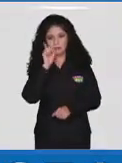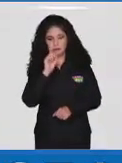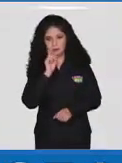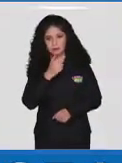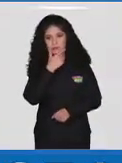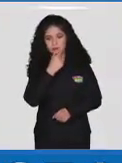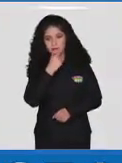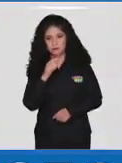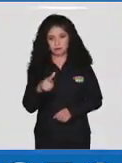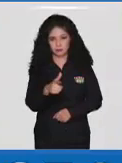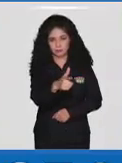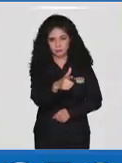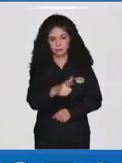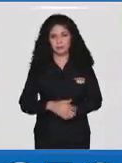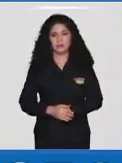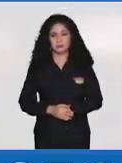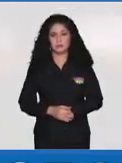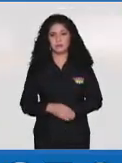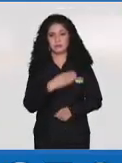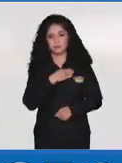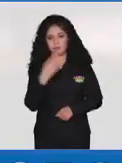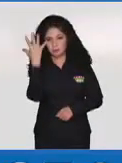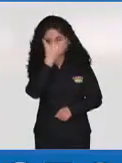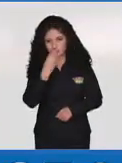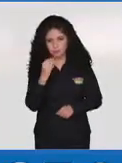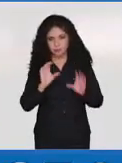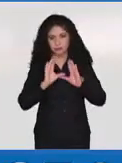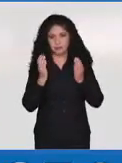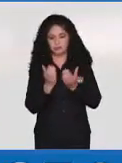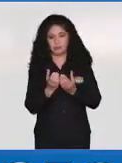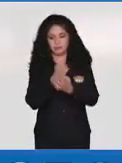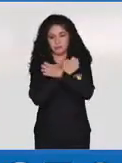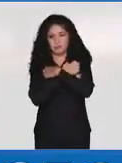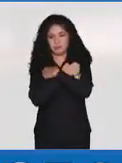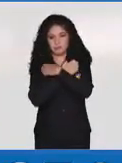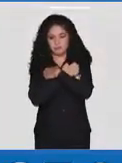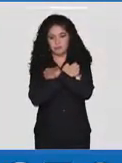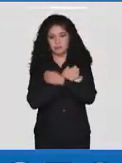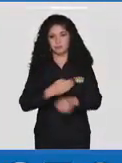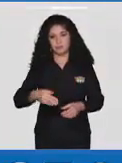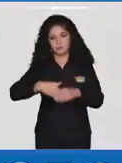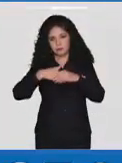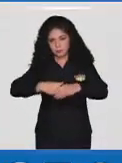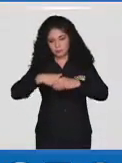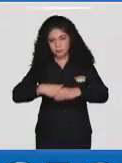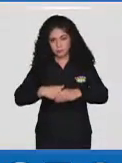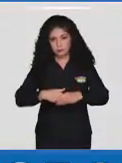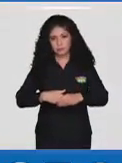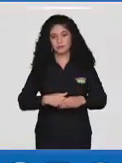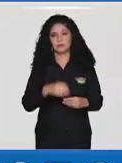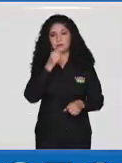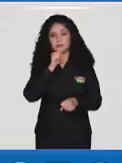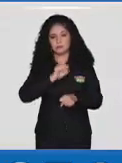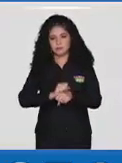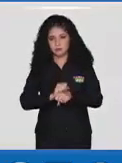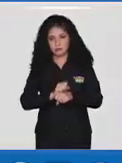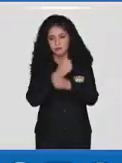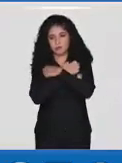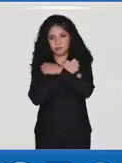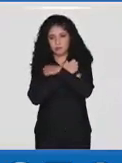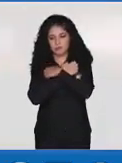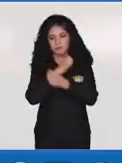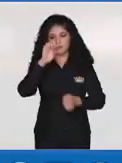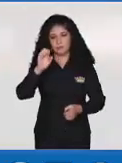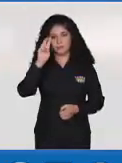Amigas y amigos guanajuatenses, apreciable comunidad educativa, les saluda a su servidor Eusebio